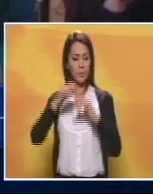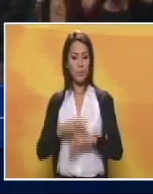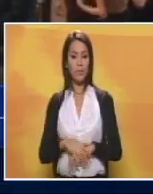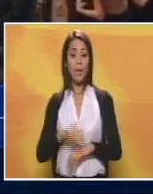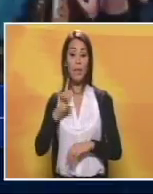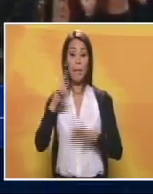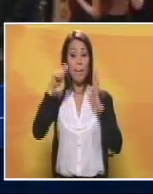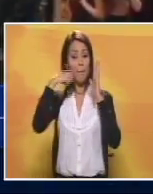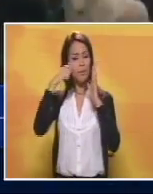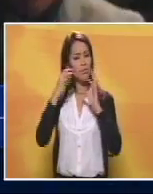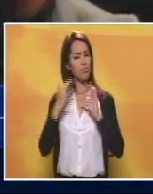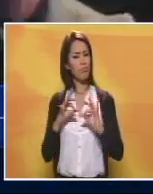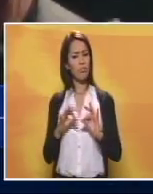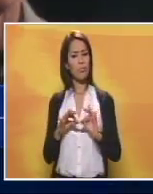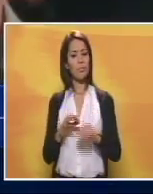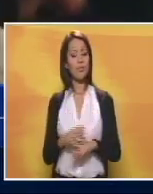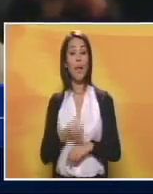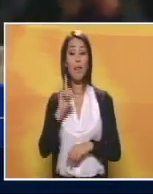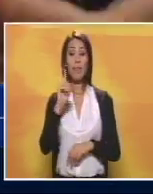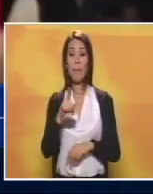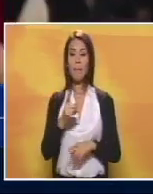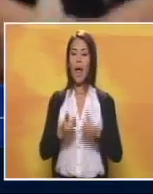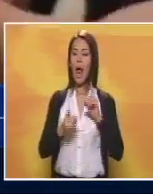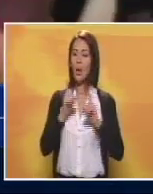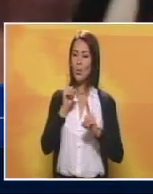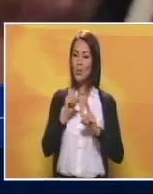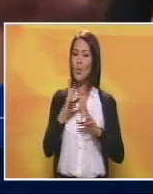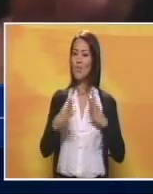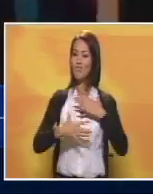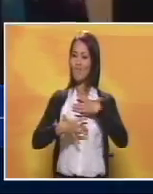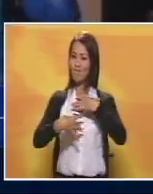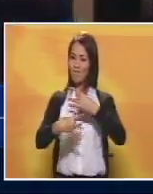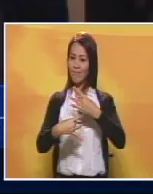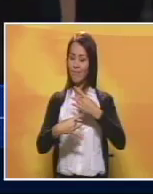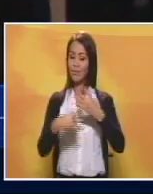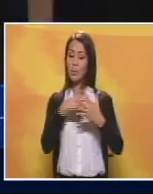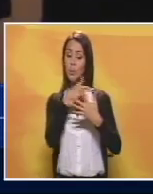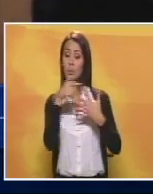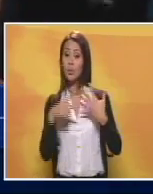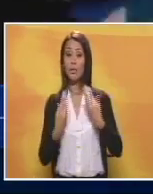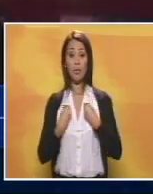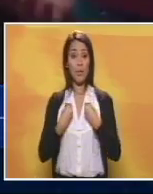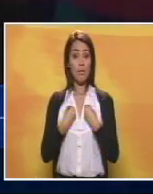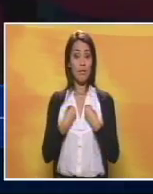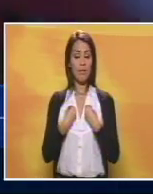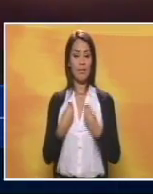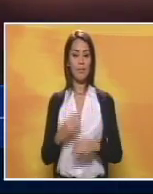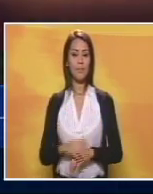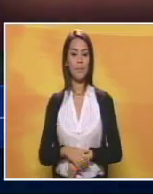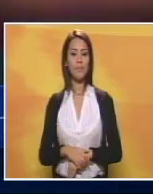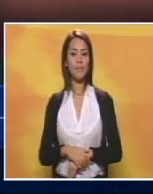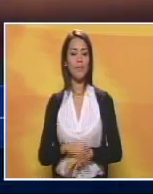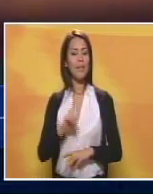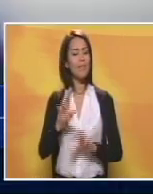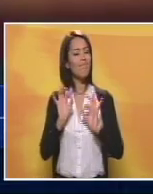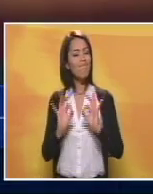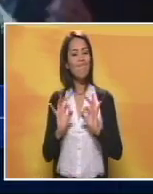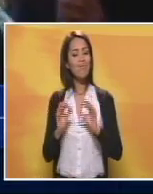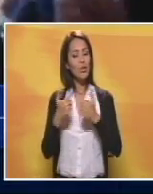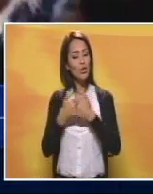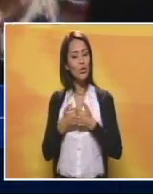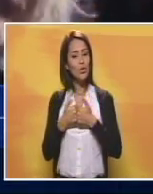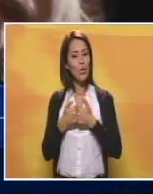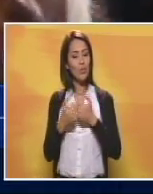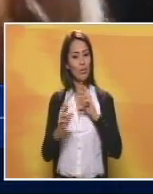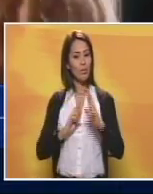una producción sencilla, también esconde algunos detalles interesantes y guiños hacia su vida, específicamente de su relación con Joel